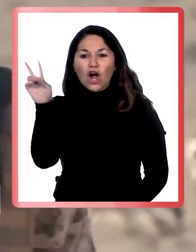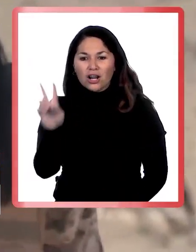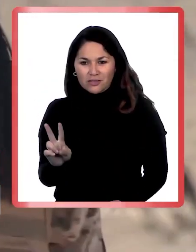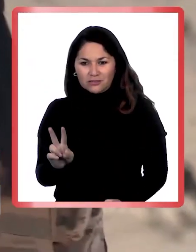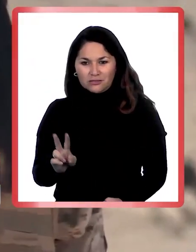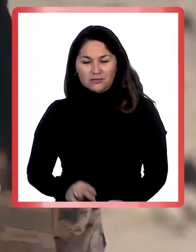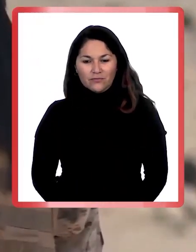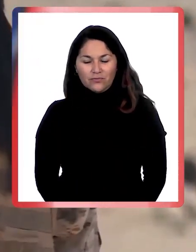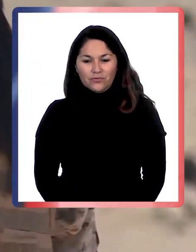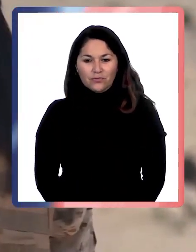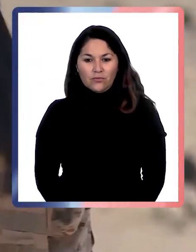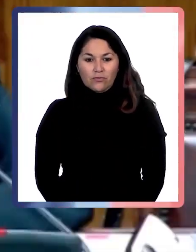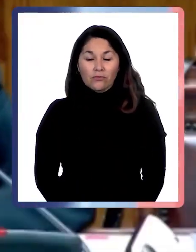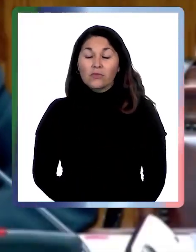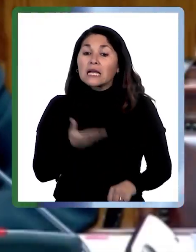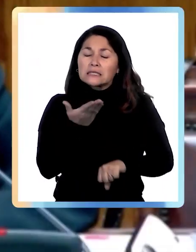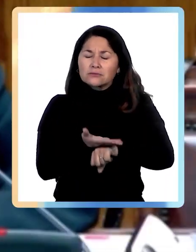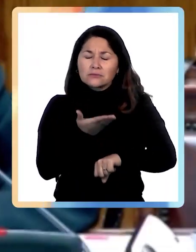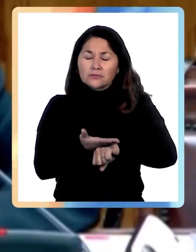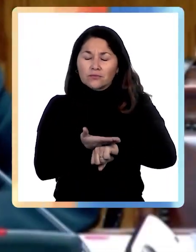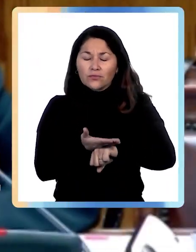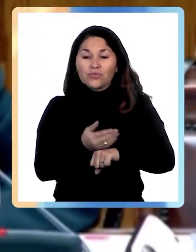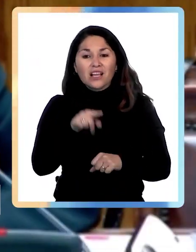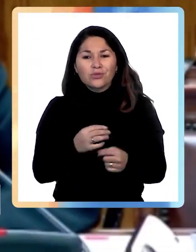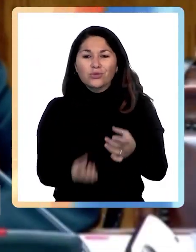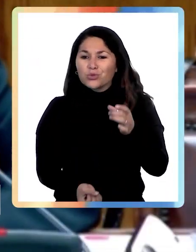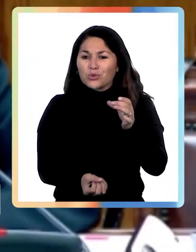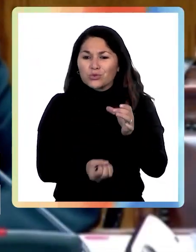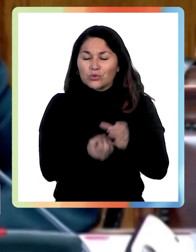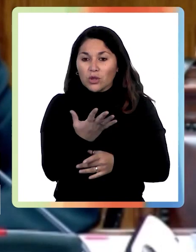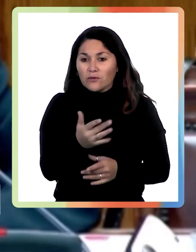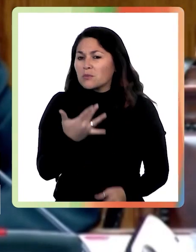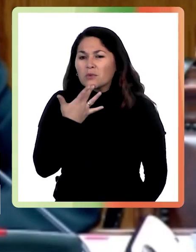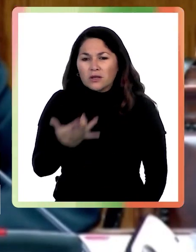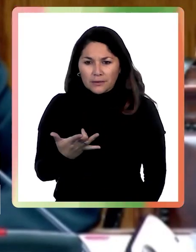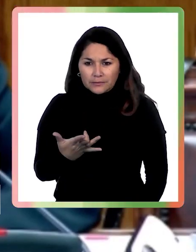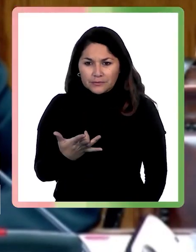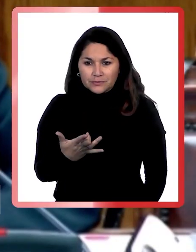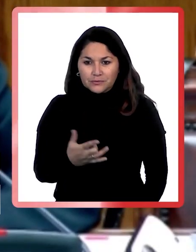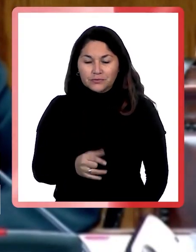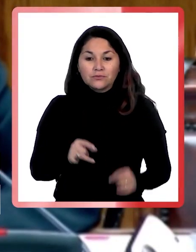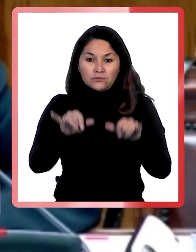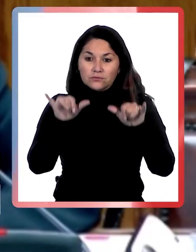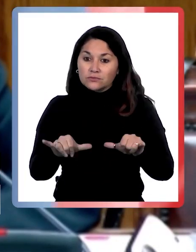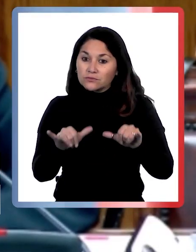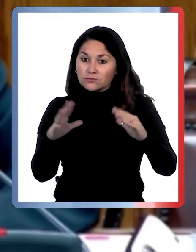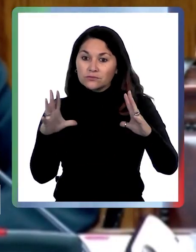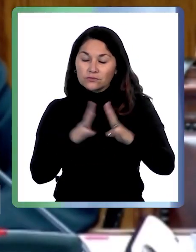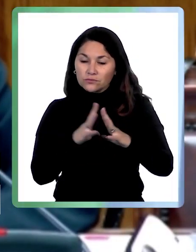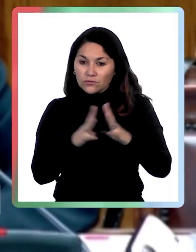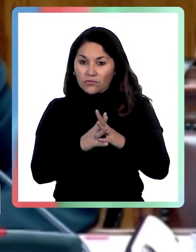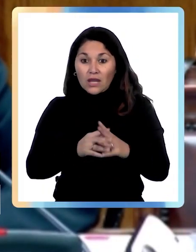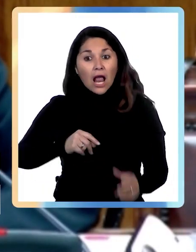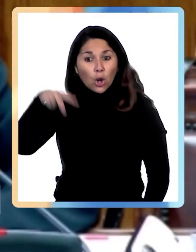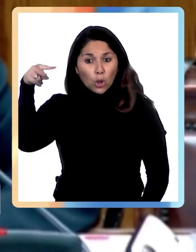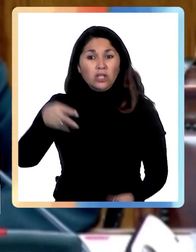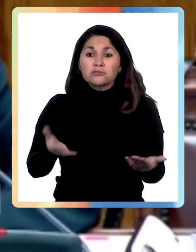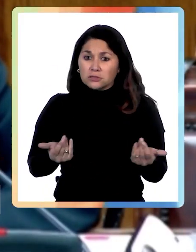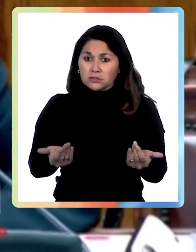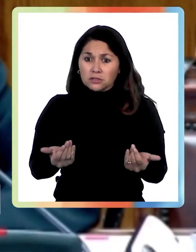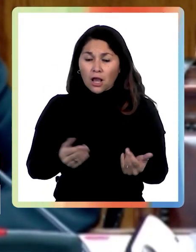Venezuela la razón por la que estamos solicitando esta renovación es porque la presencia militar en el norte es